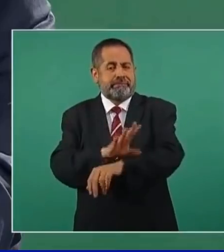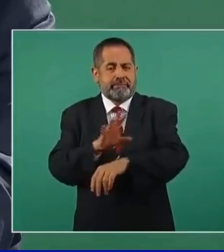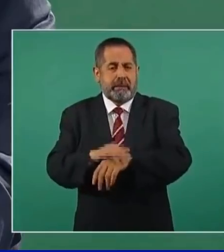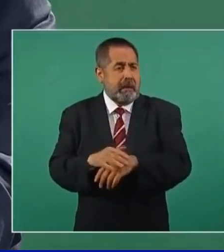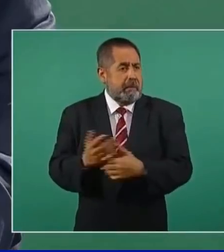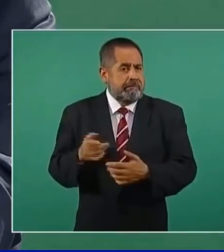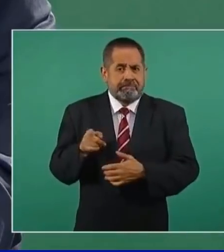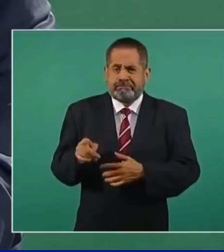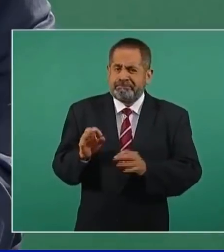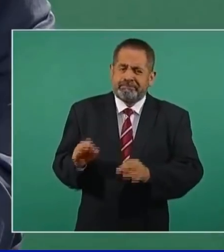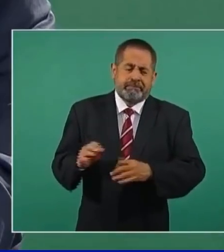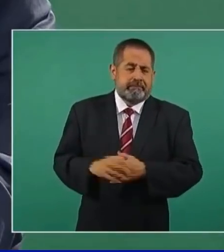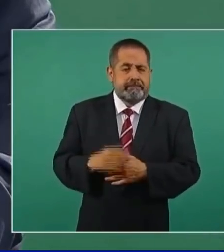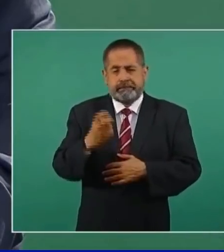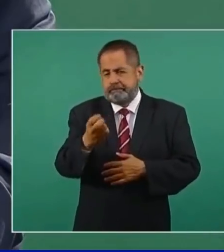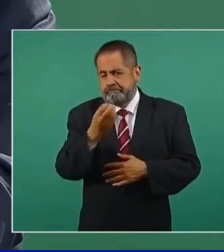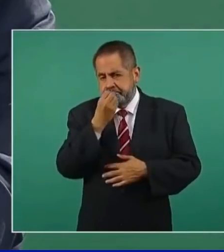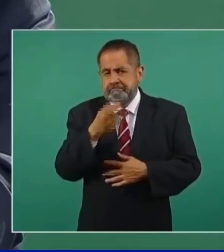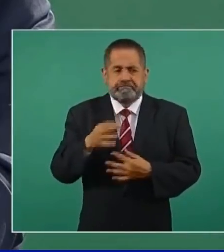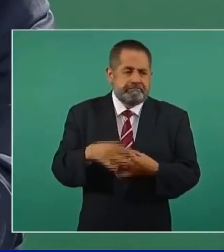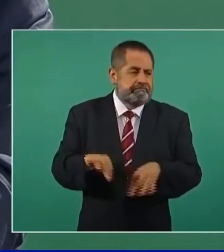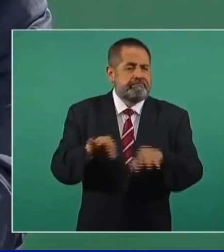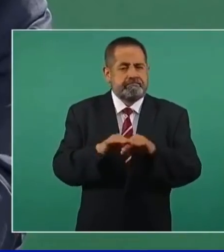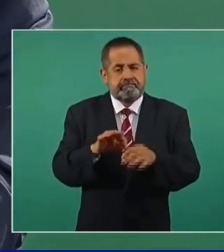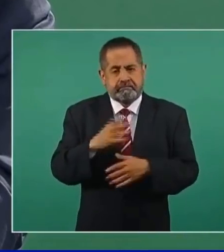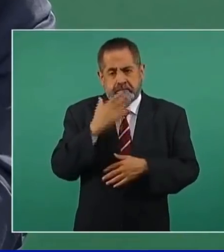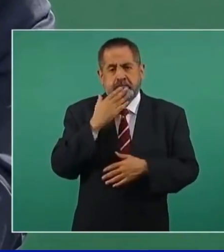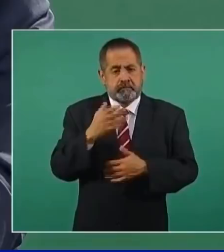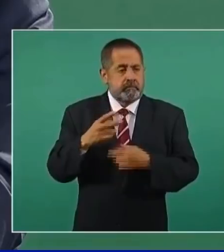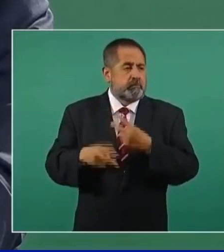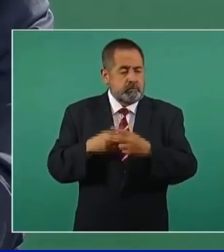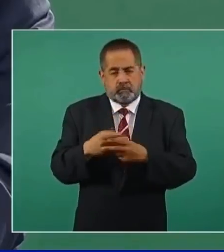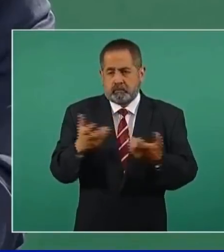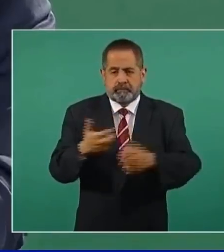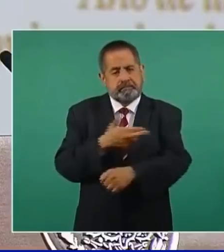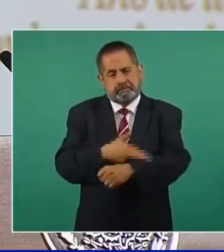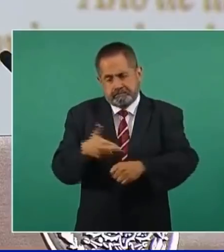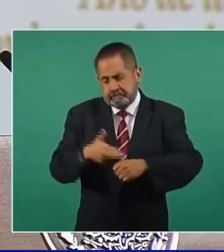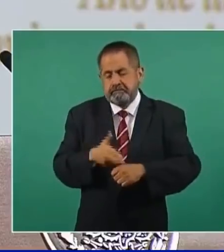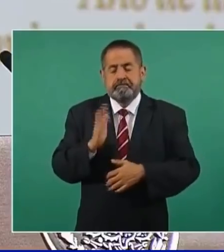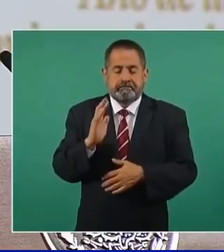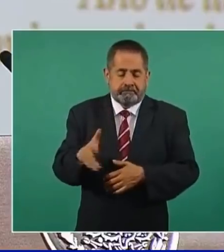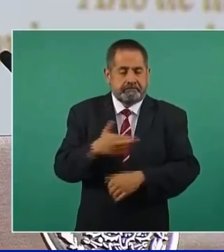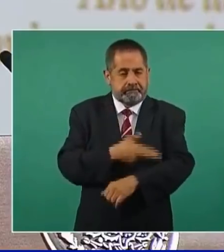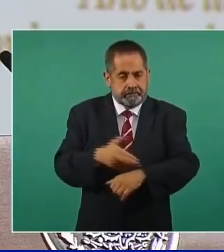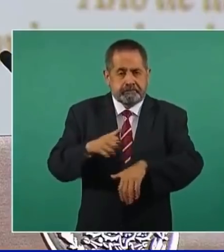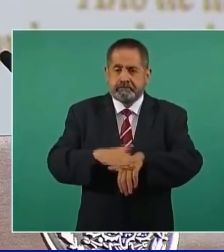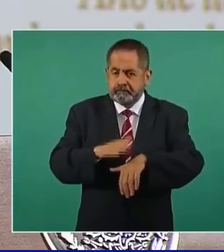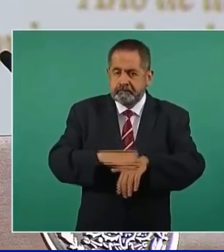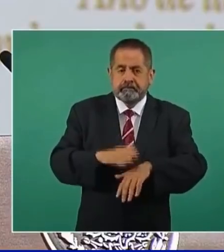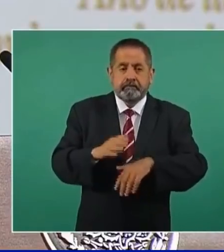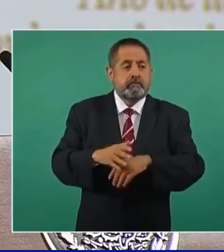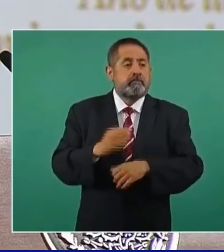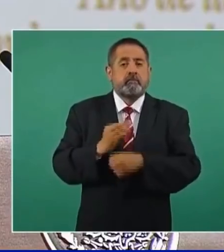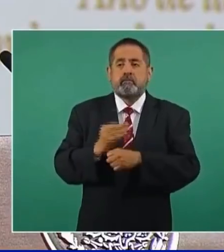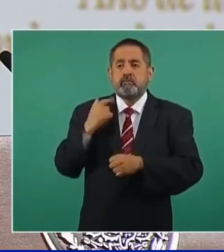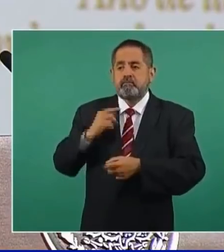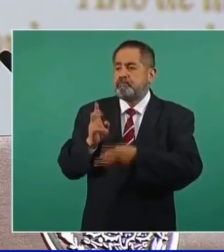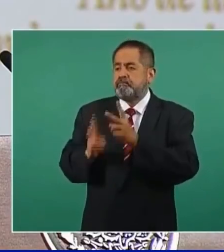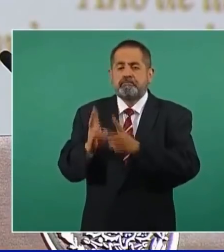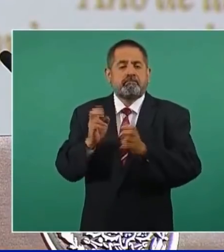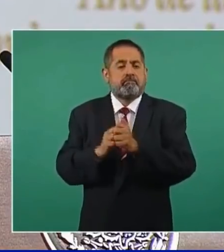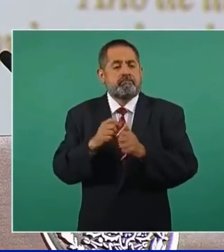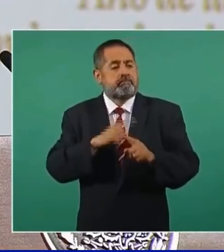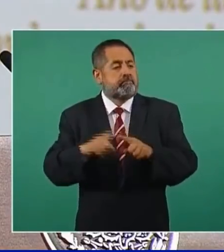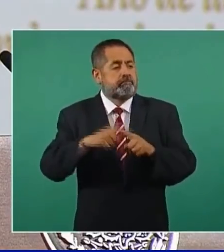que estamos llevando a cabo. Ya se está hablando con las